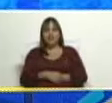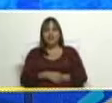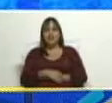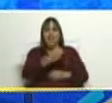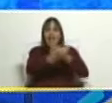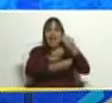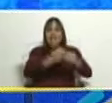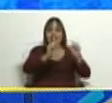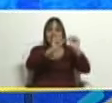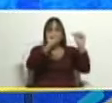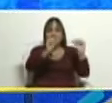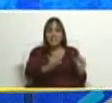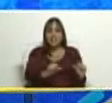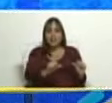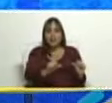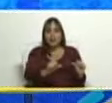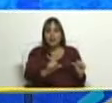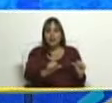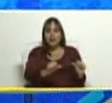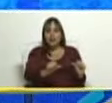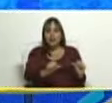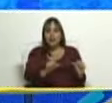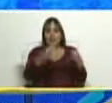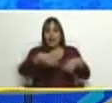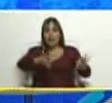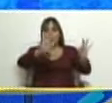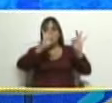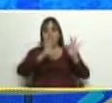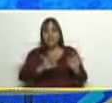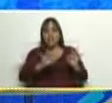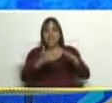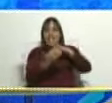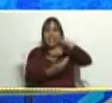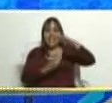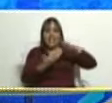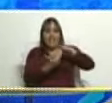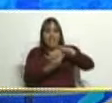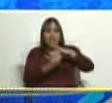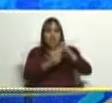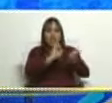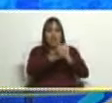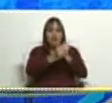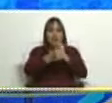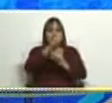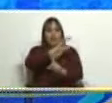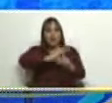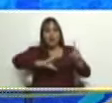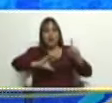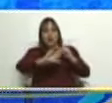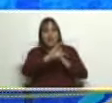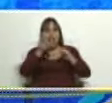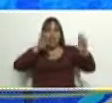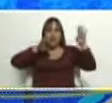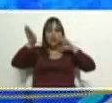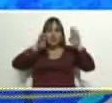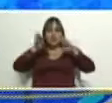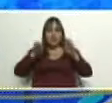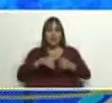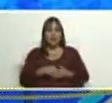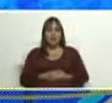establecer un sistema único y especial de recreación, deporte, cultura y turismo.